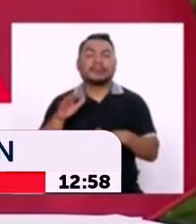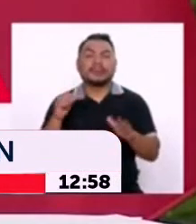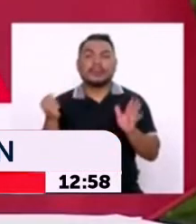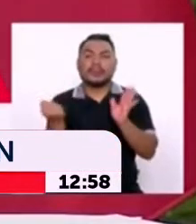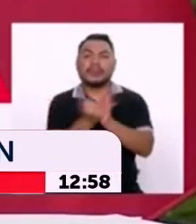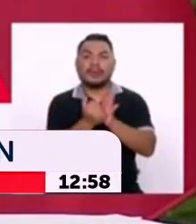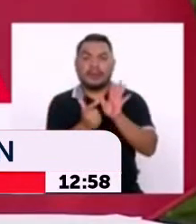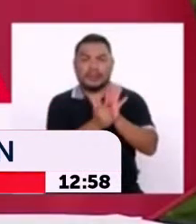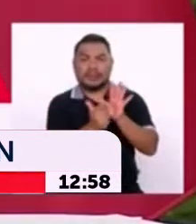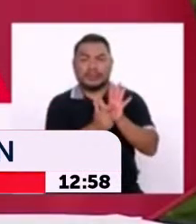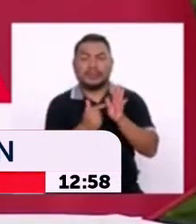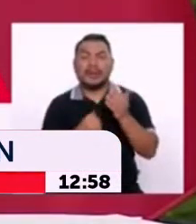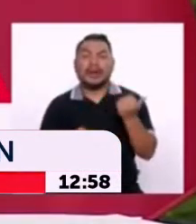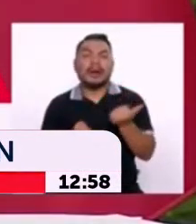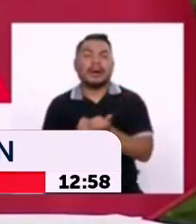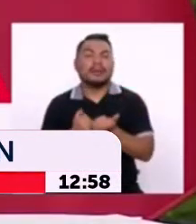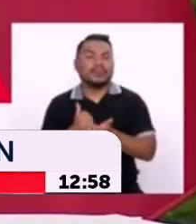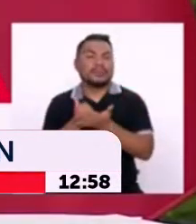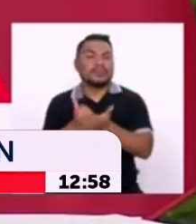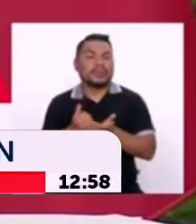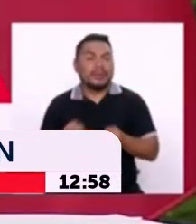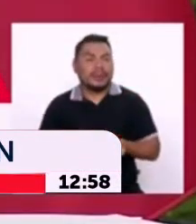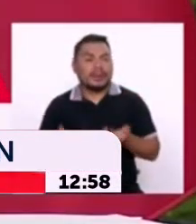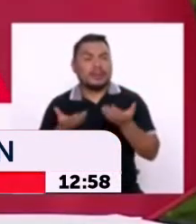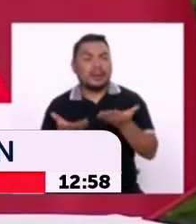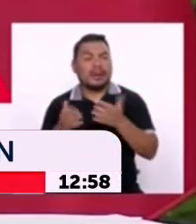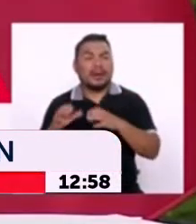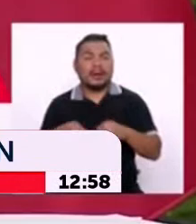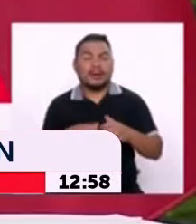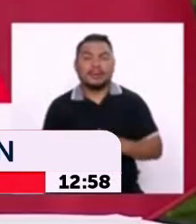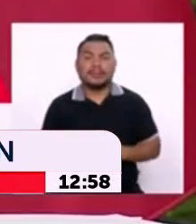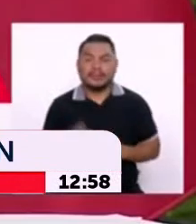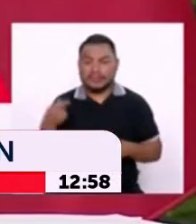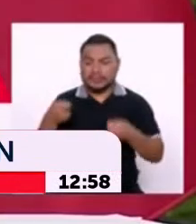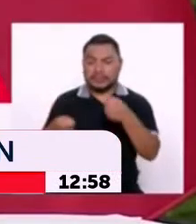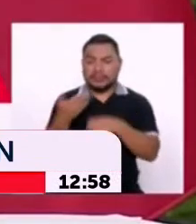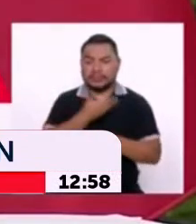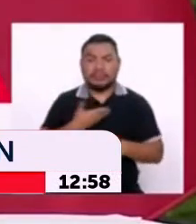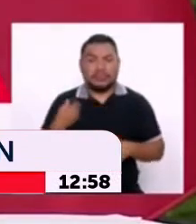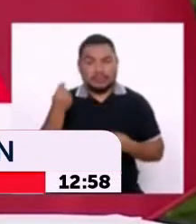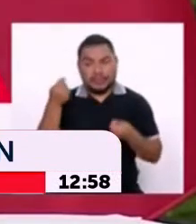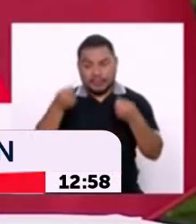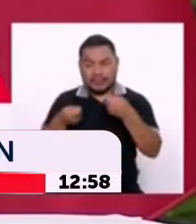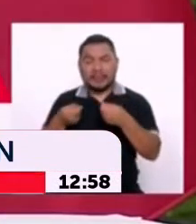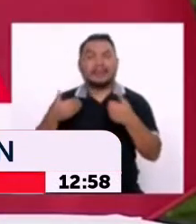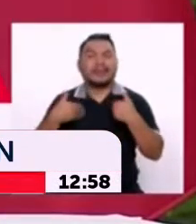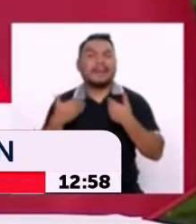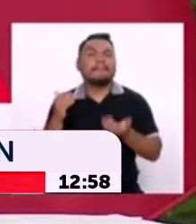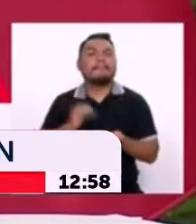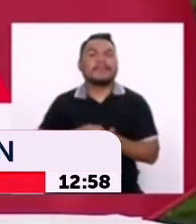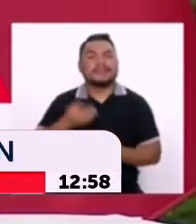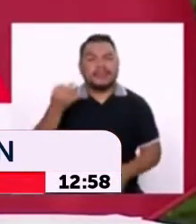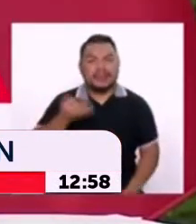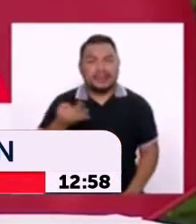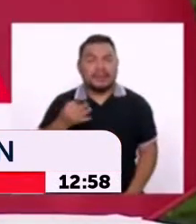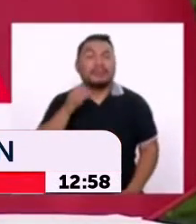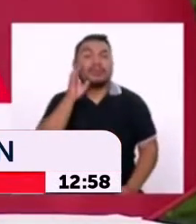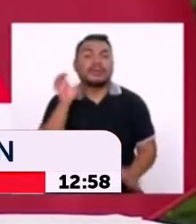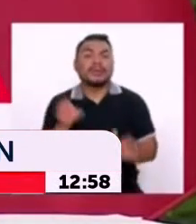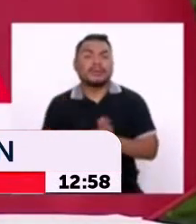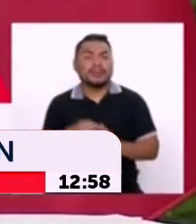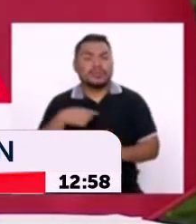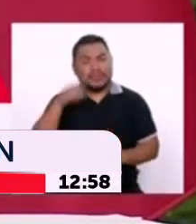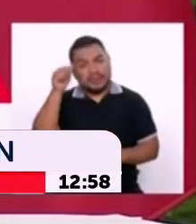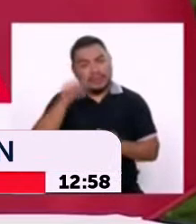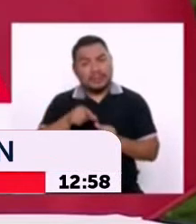decretos legislativos van a ayudar a generar y hacer que la inversión pública tenga más calidad. Por ejemplo, yo